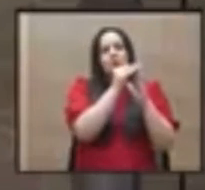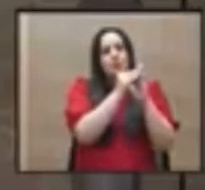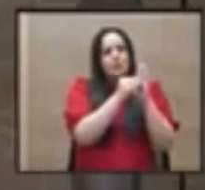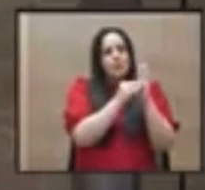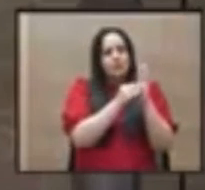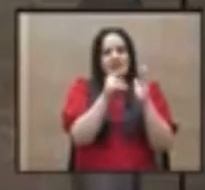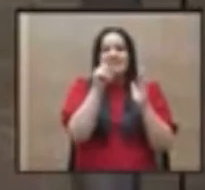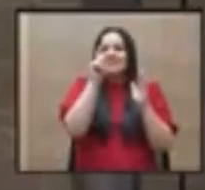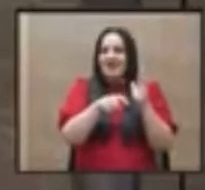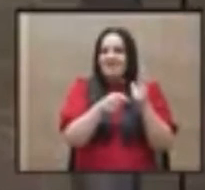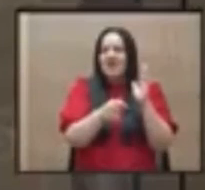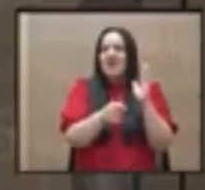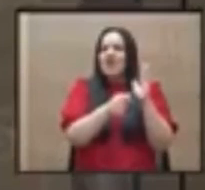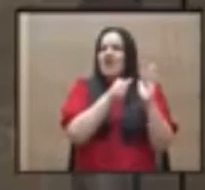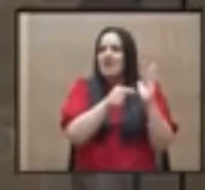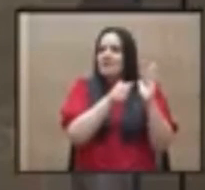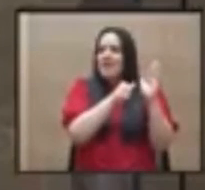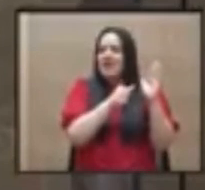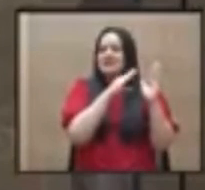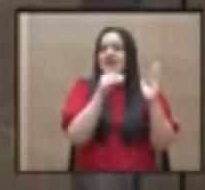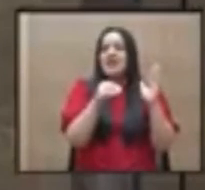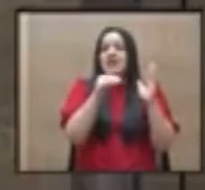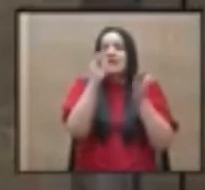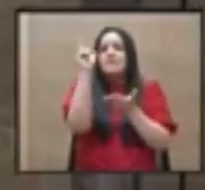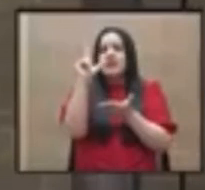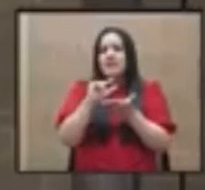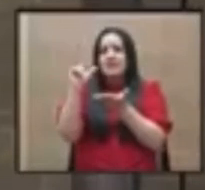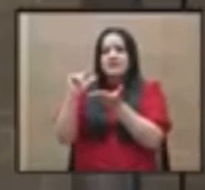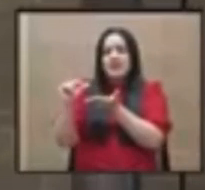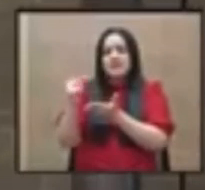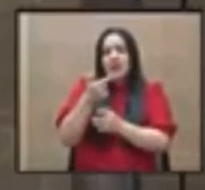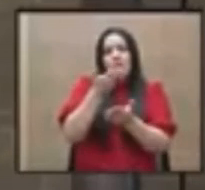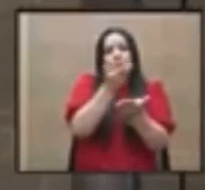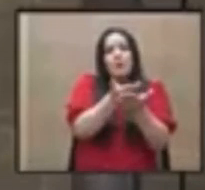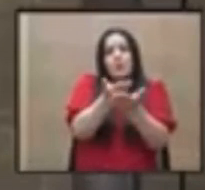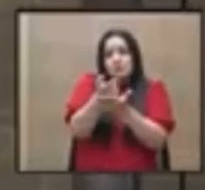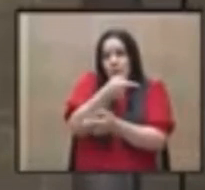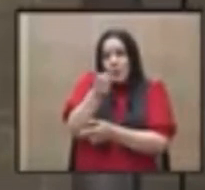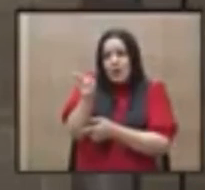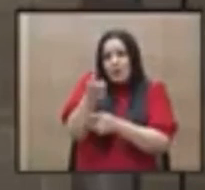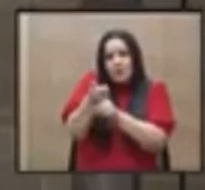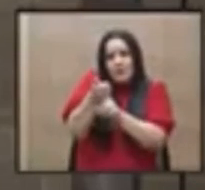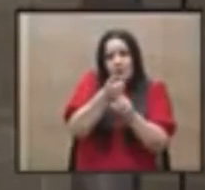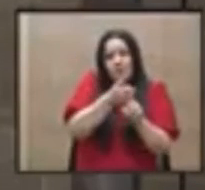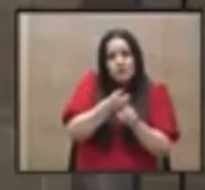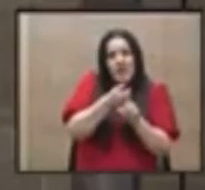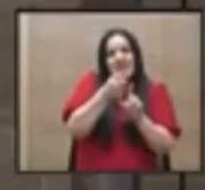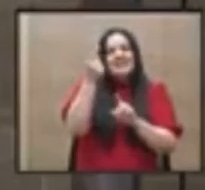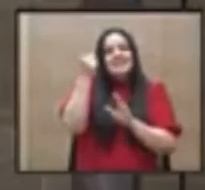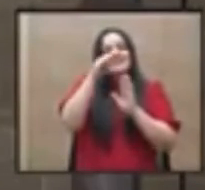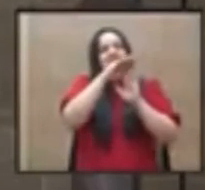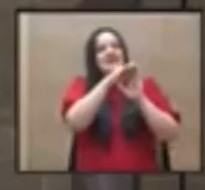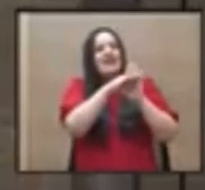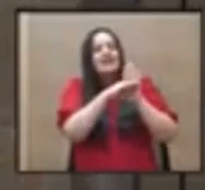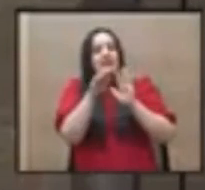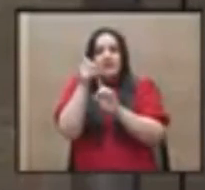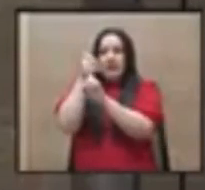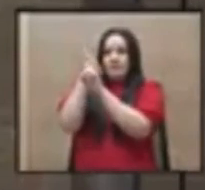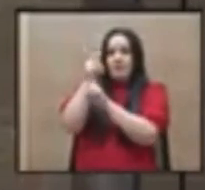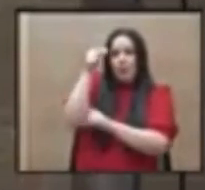eliminarse y minimizarse, propuesto por ellos mismos, en una directriz del mismo gobierno. Por el